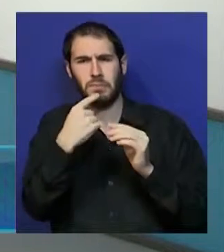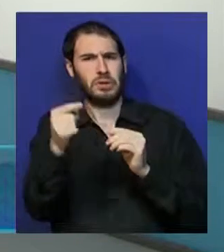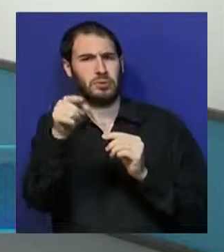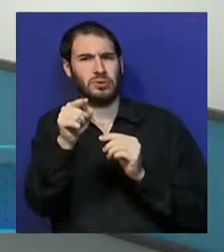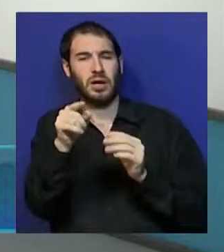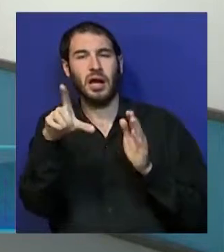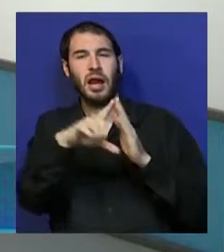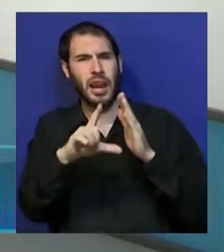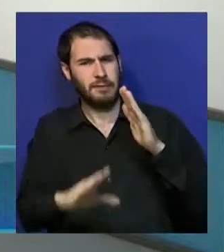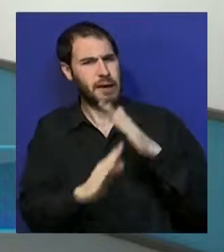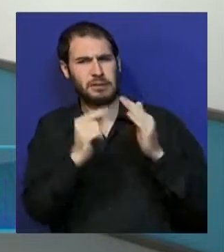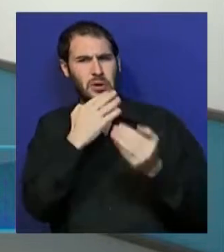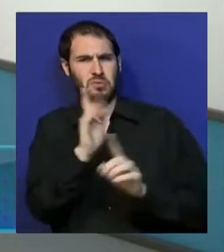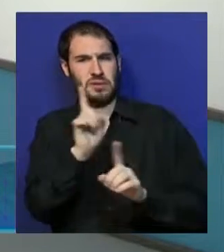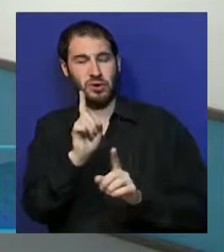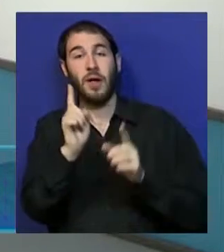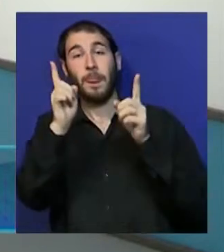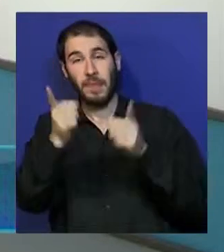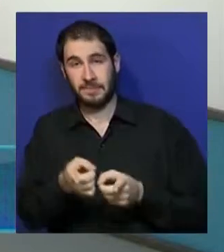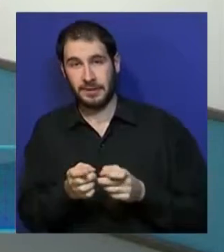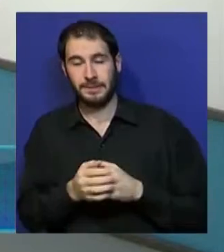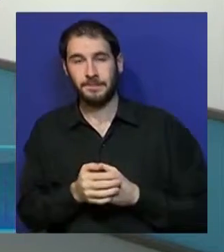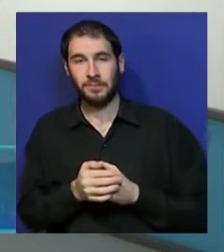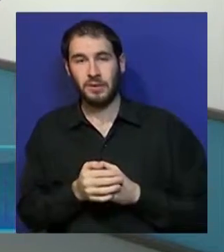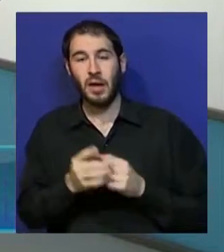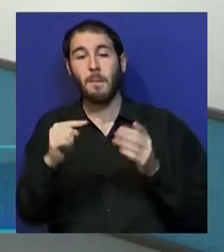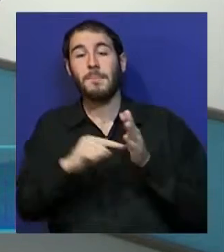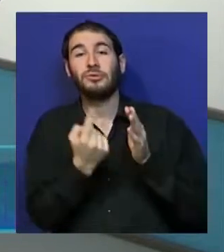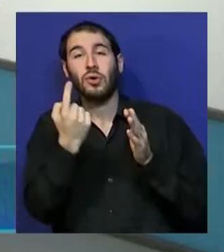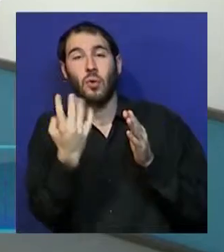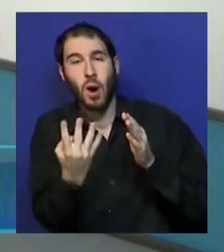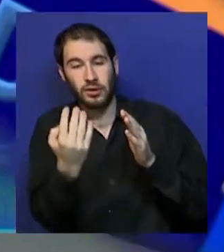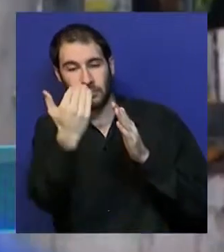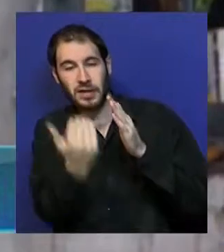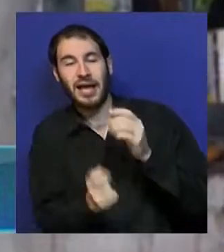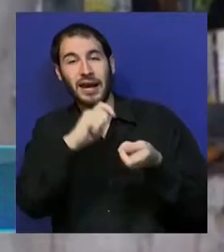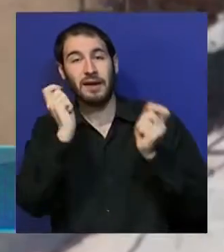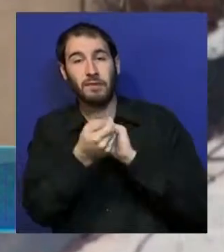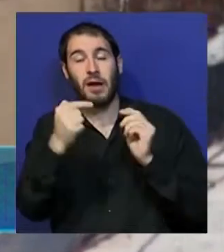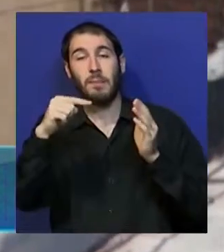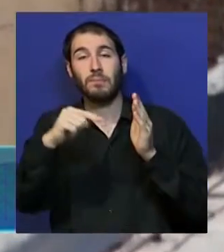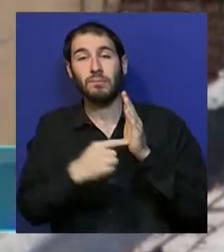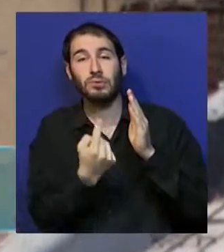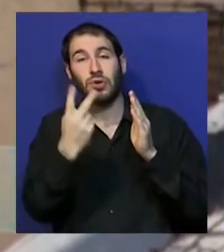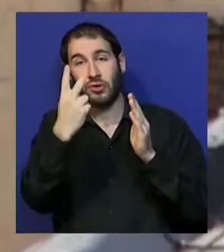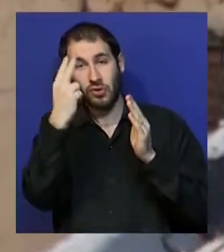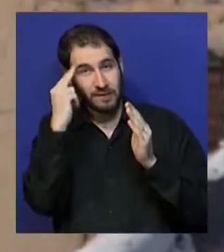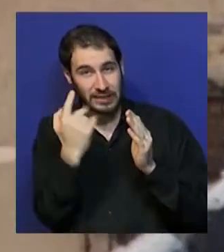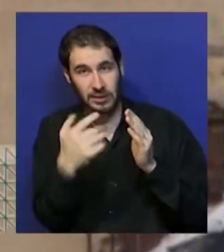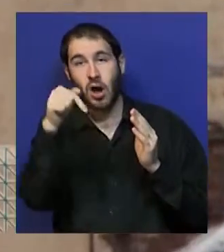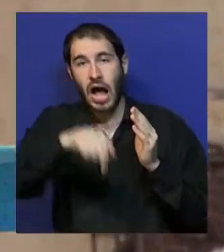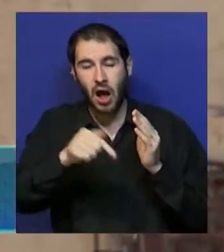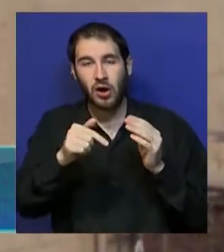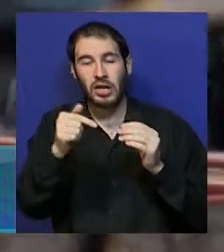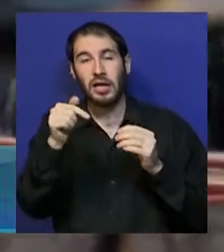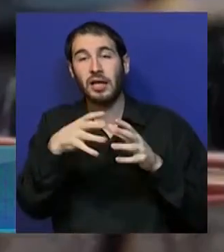la constitucionalidad, y también el inciso 4 de la reforma del artículo 295 actual, que habla del